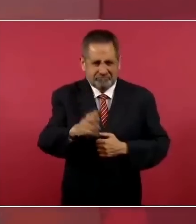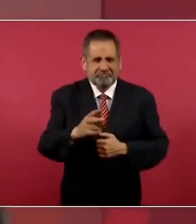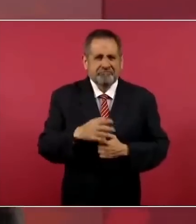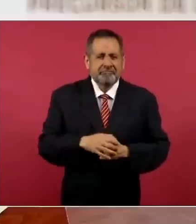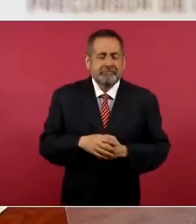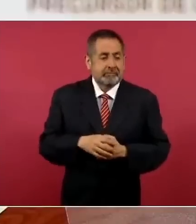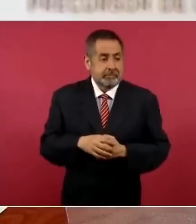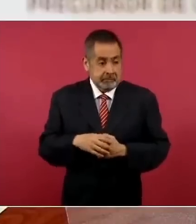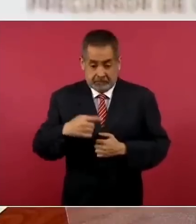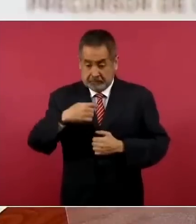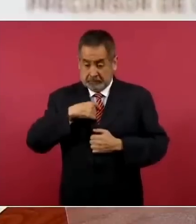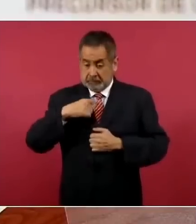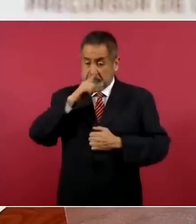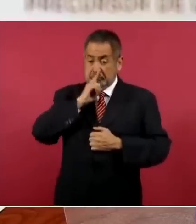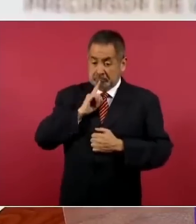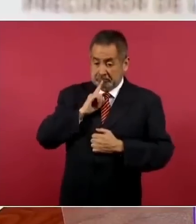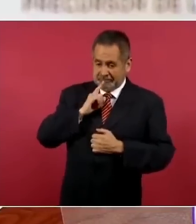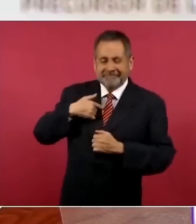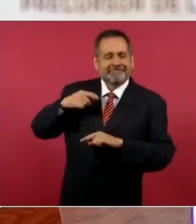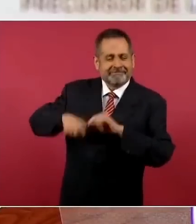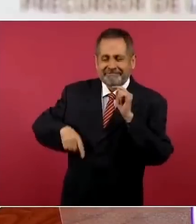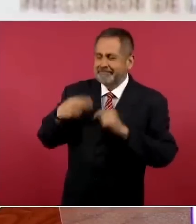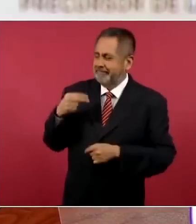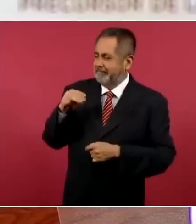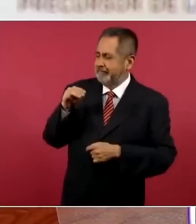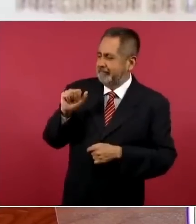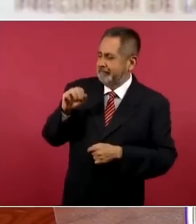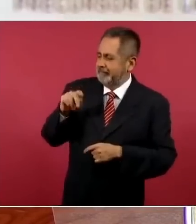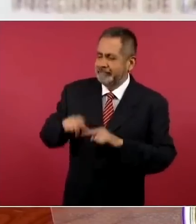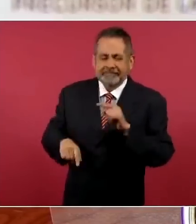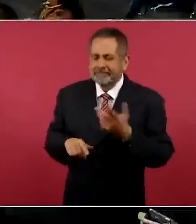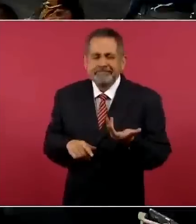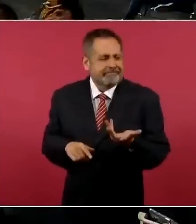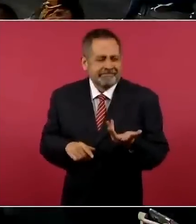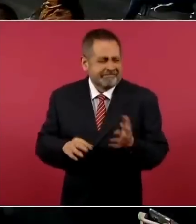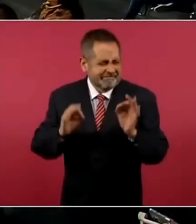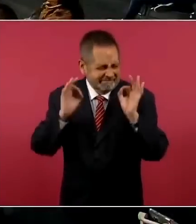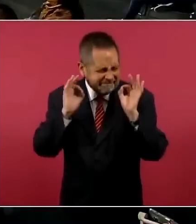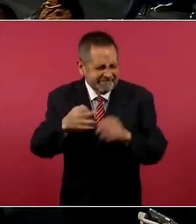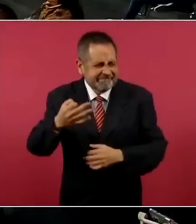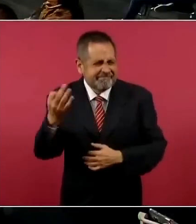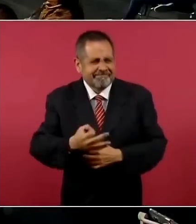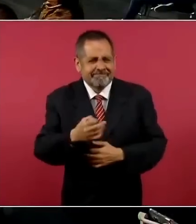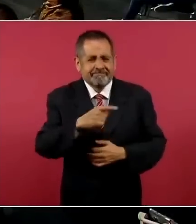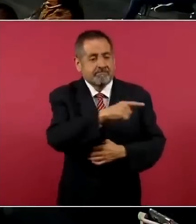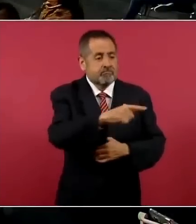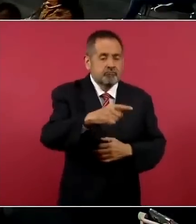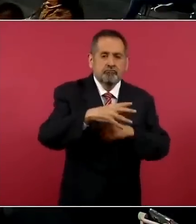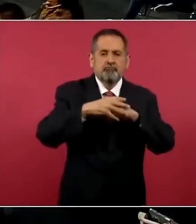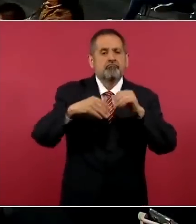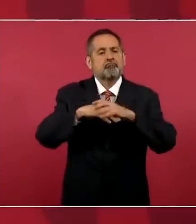si no es cierto lo que te estoy planteando. Entonces, no hay el mínimo de objetividad,